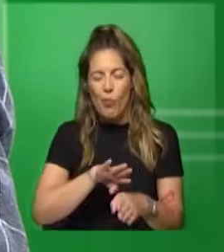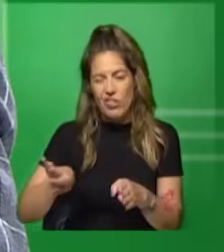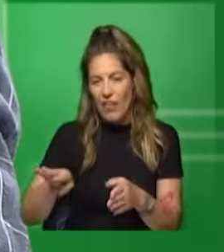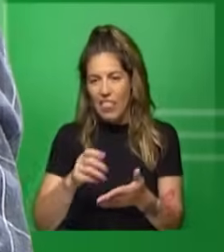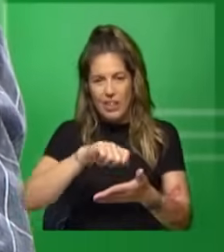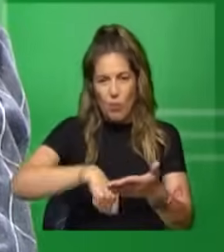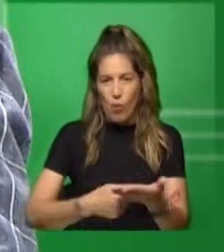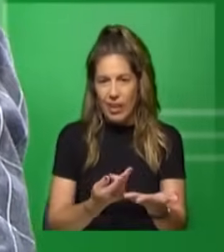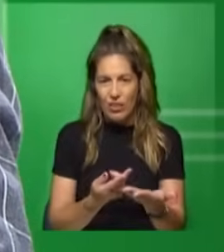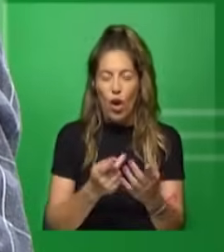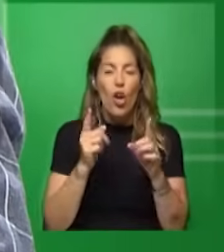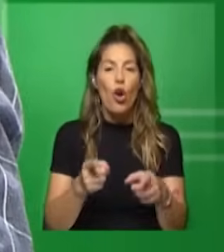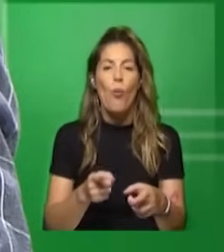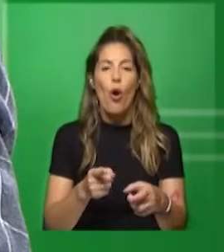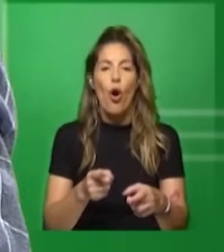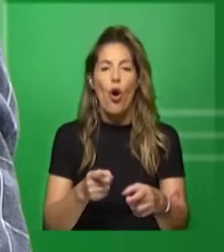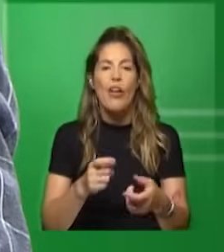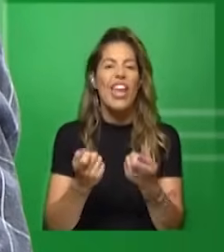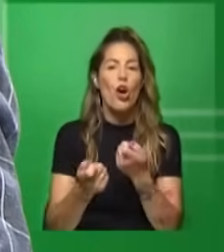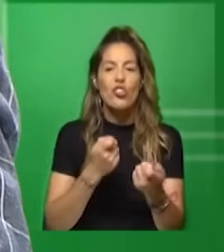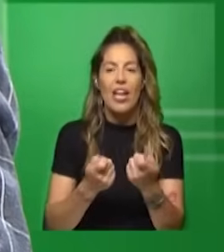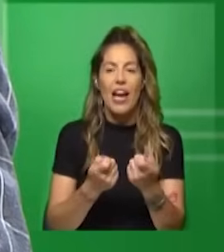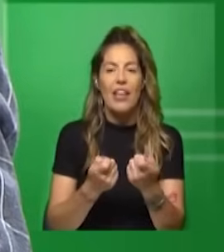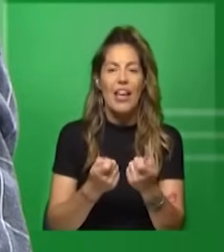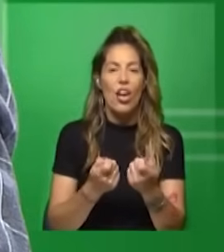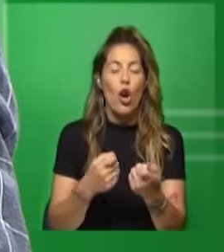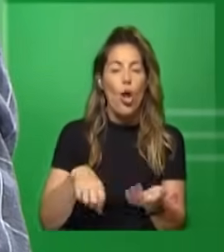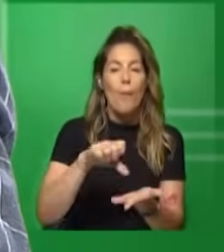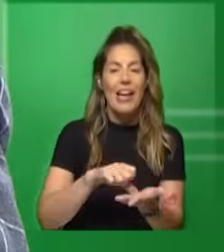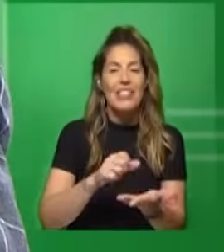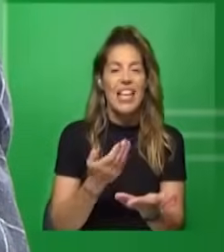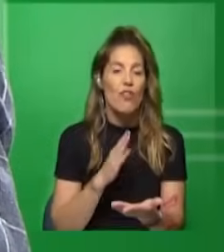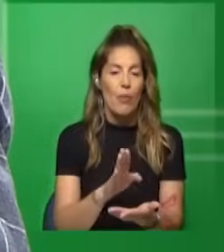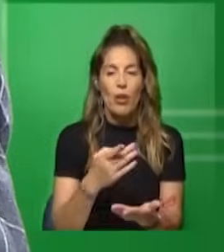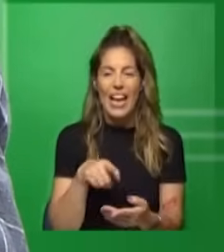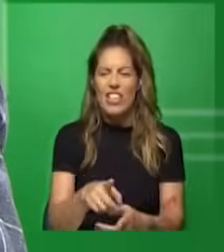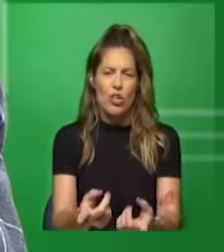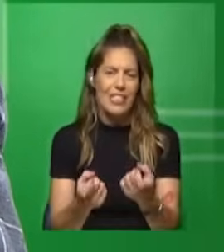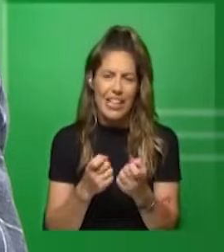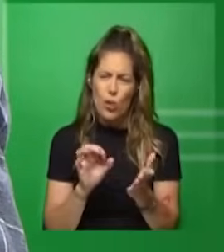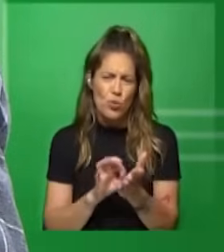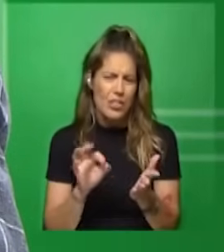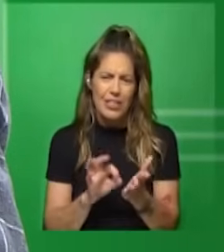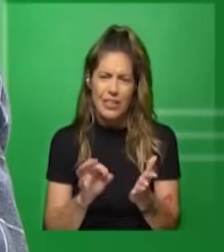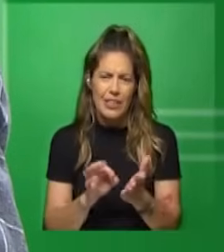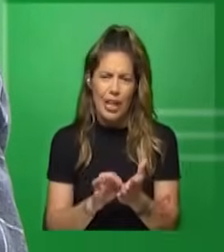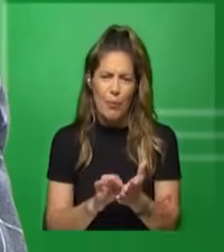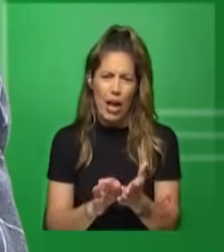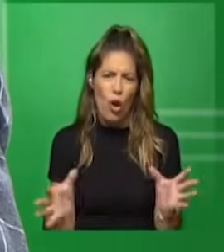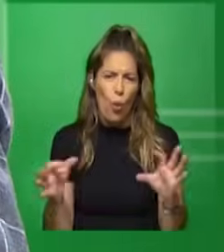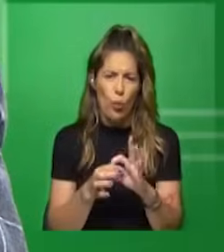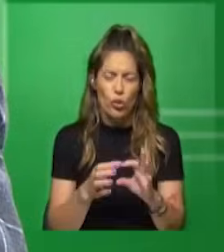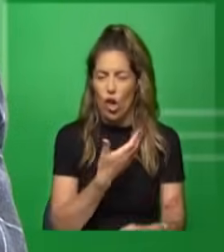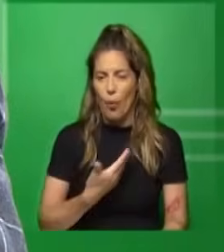multinacional para negociar con los países de manera individual. Todo eso requeriría un sistema conjunto de